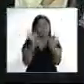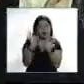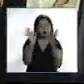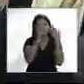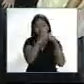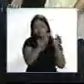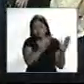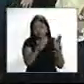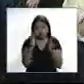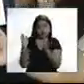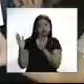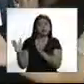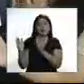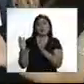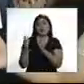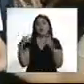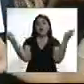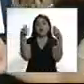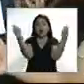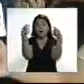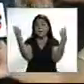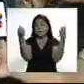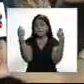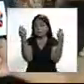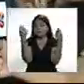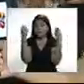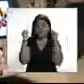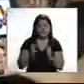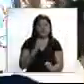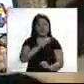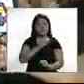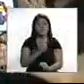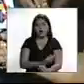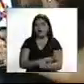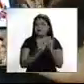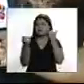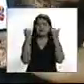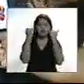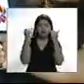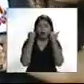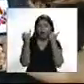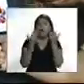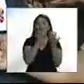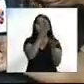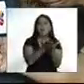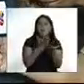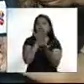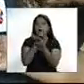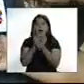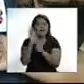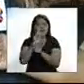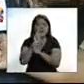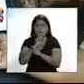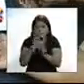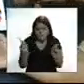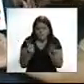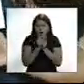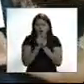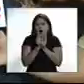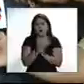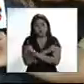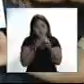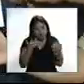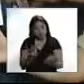de organización. Ha sido una campaña llena de fuerza, de idea, de propuesta, muy rápida, muy corta. Pero